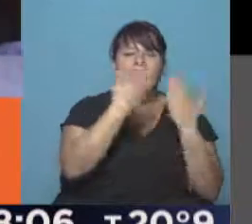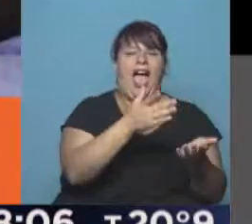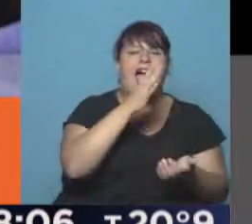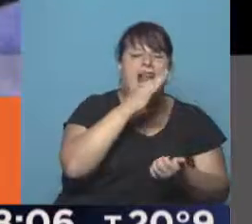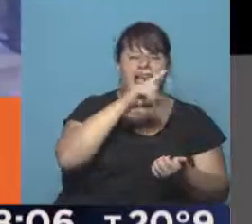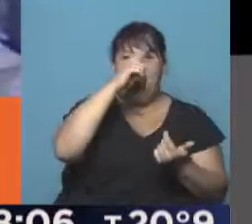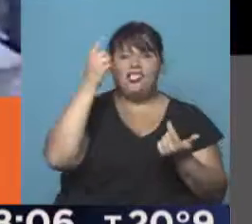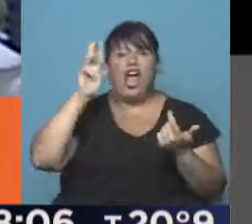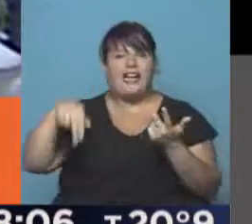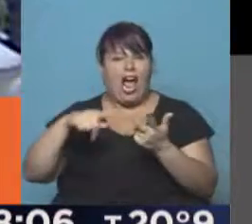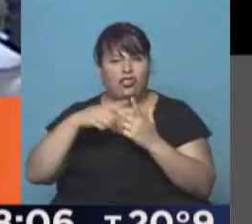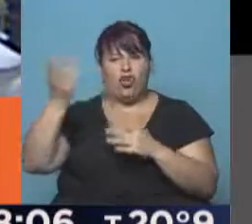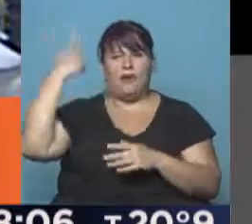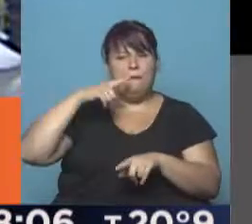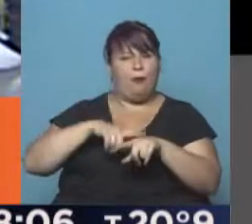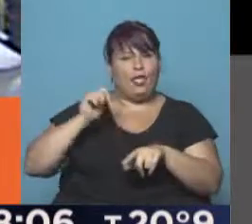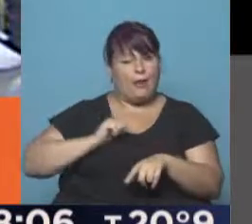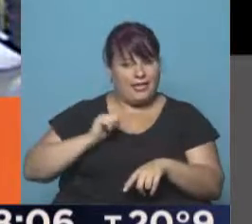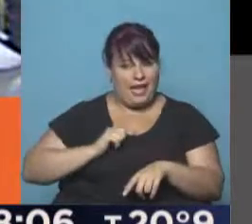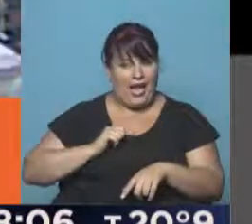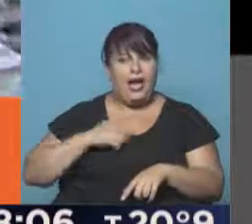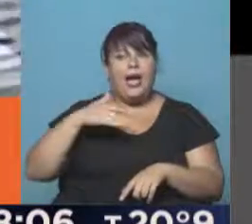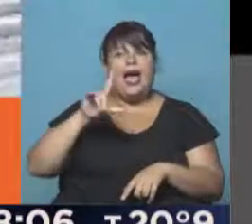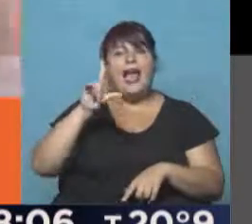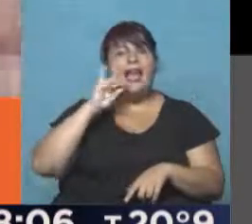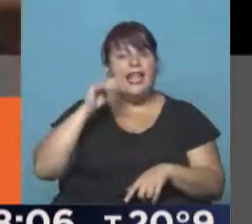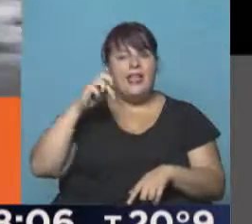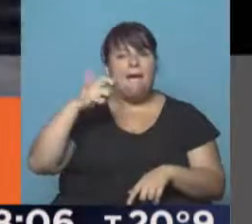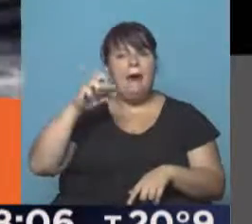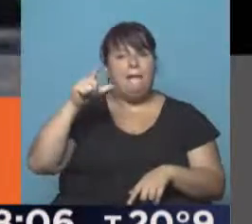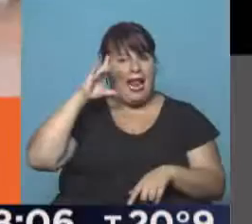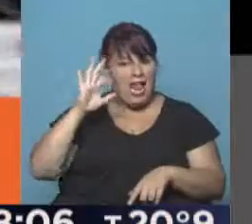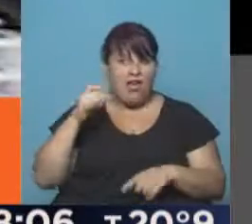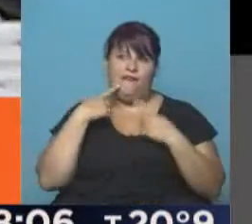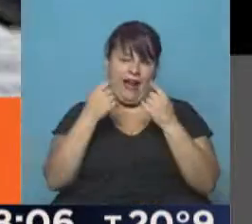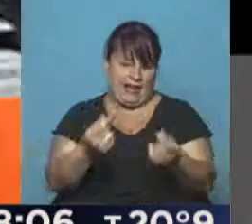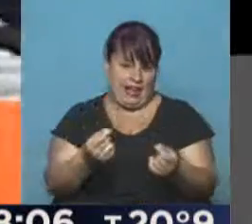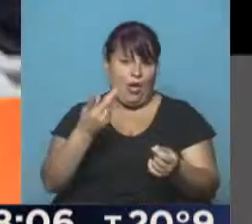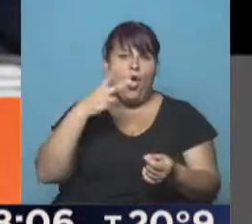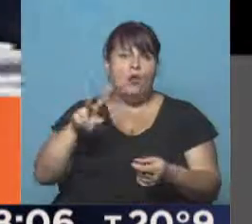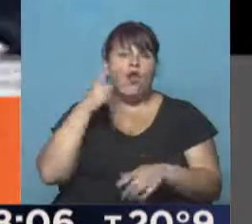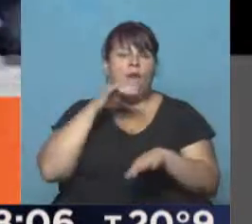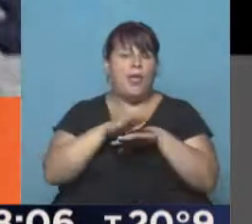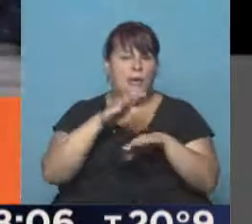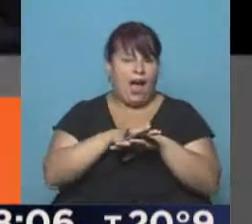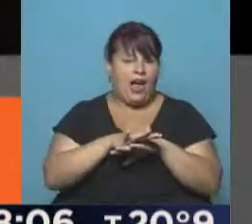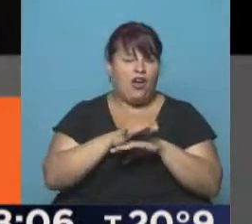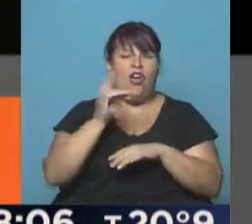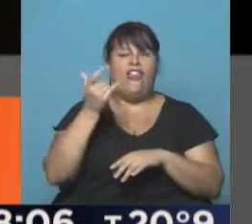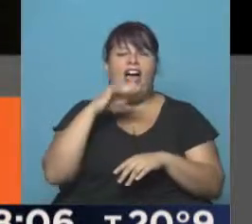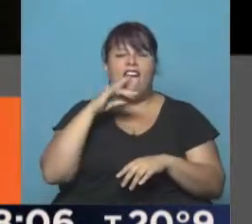y razón en la última dictadura será lidia papaleo la que apele viuda del banquero david graiver